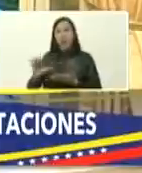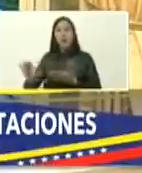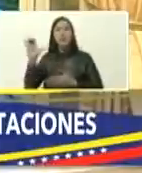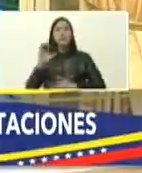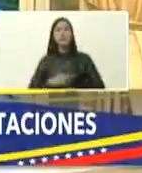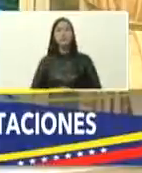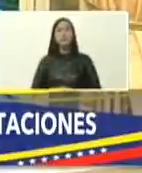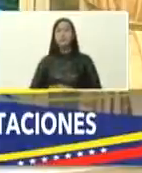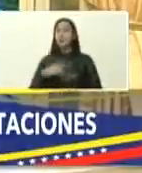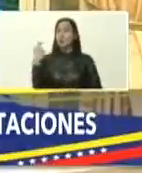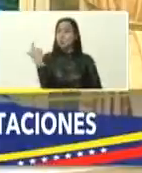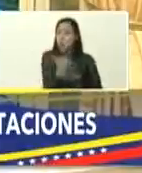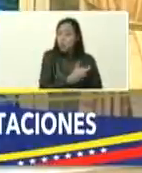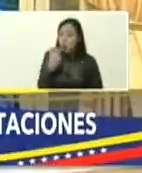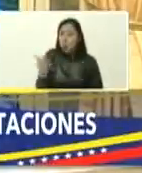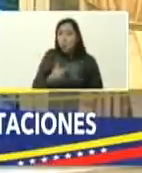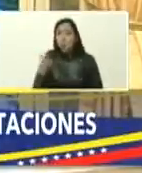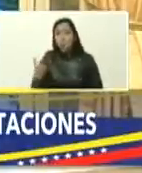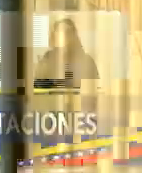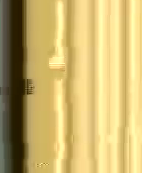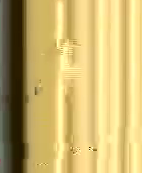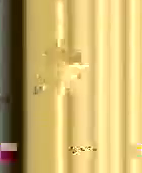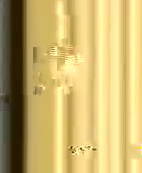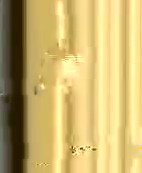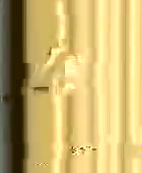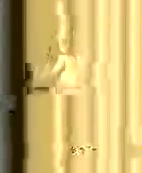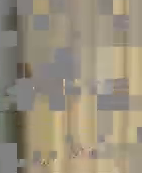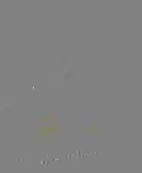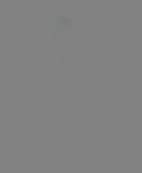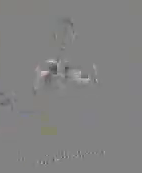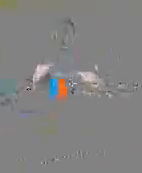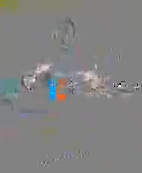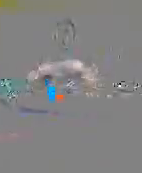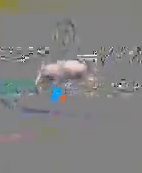Estamos buscando las fuentes de ingresos. Yo he planteado una meta